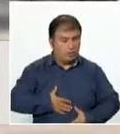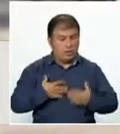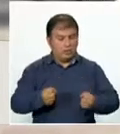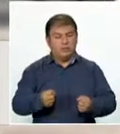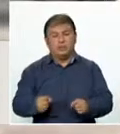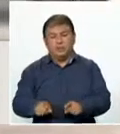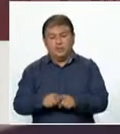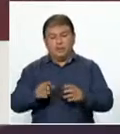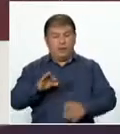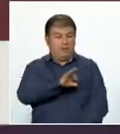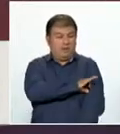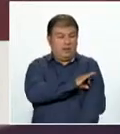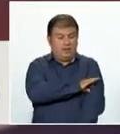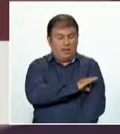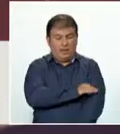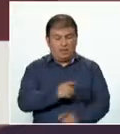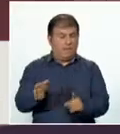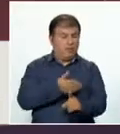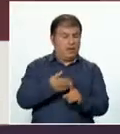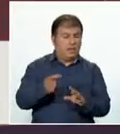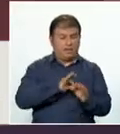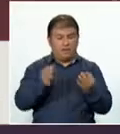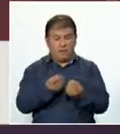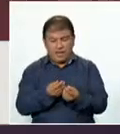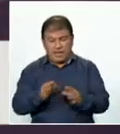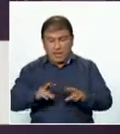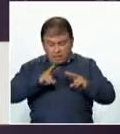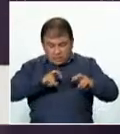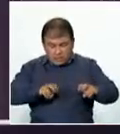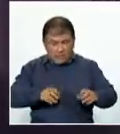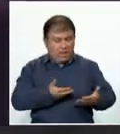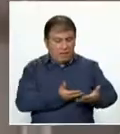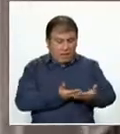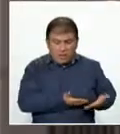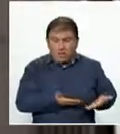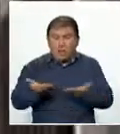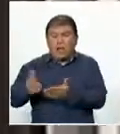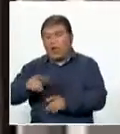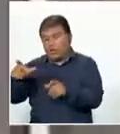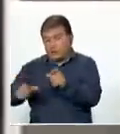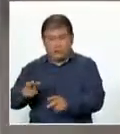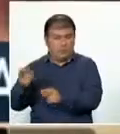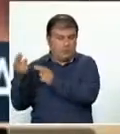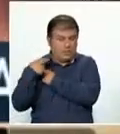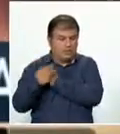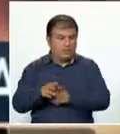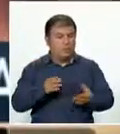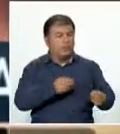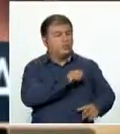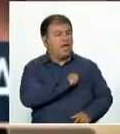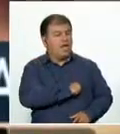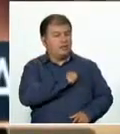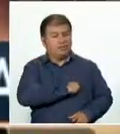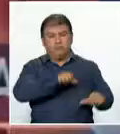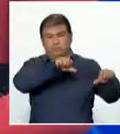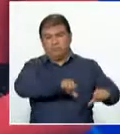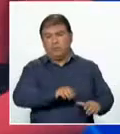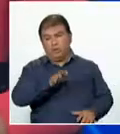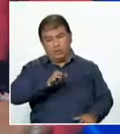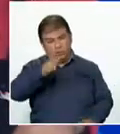En tanto, la Fiscalía de Violencia Familiar analizará si la bebé pasará a custodia de otra persona debido a la actitud de los